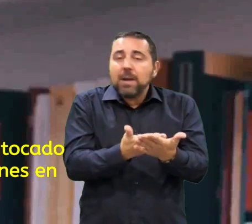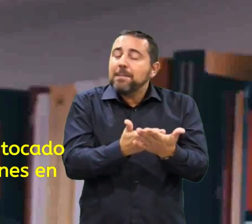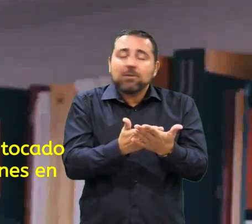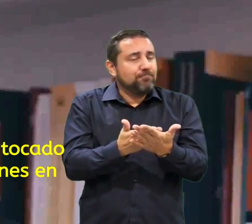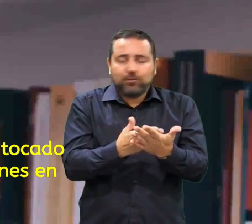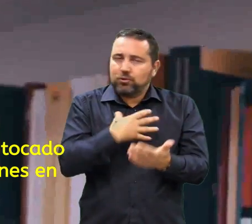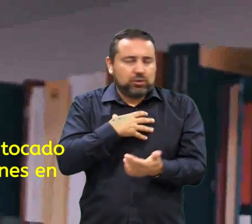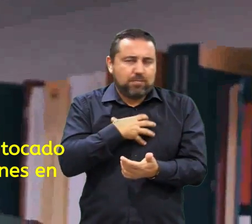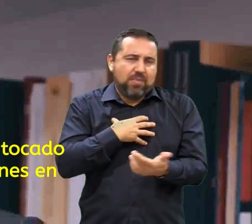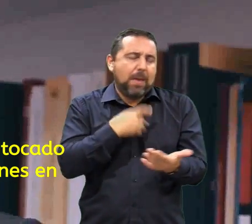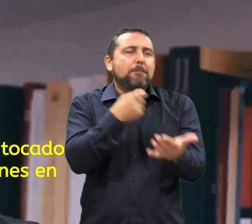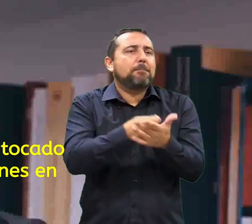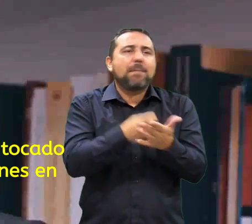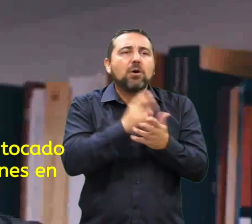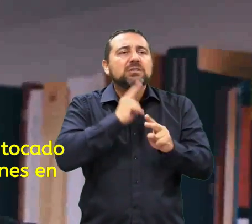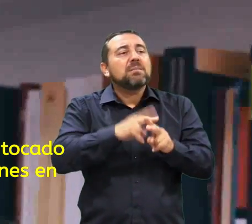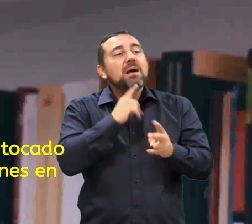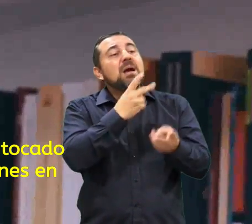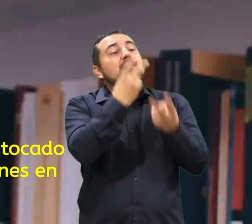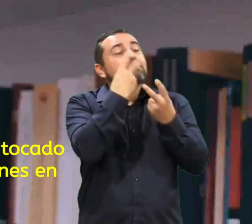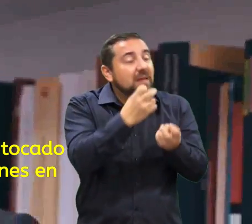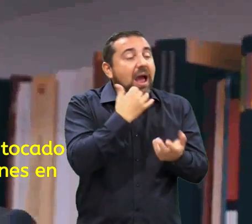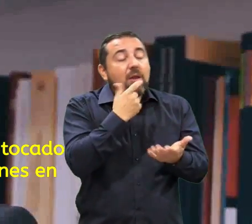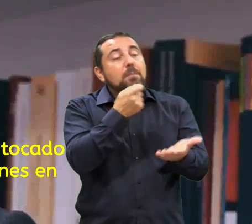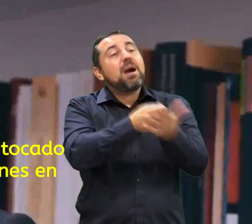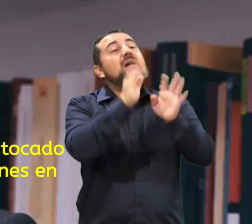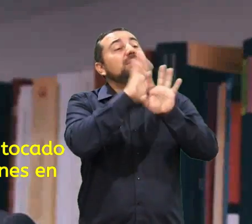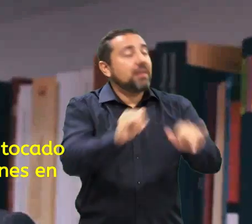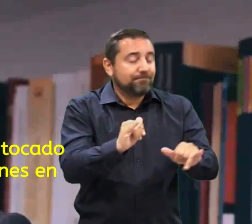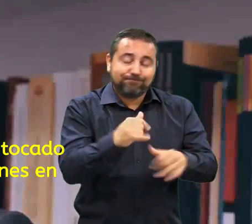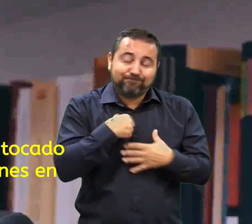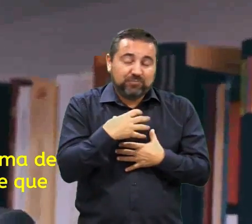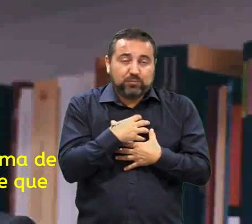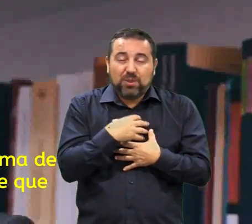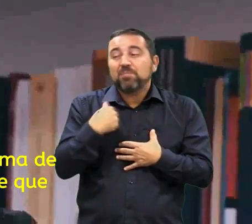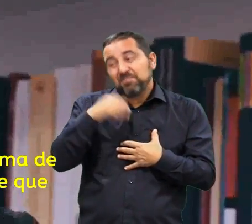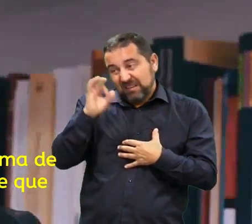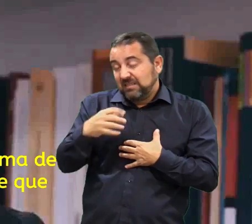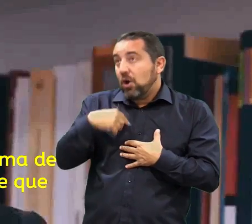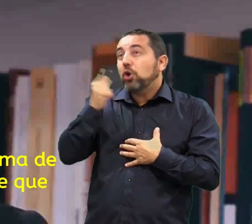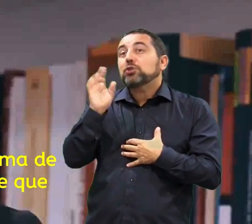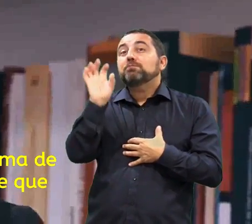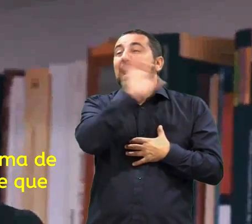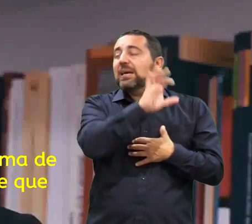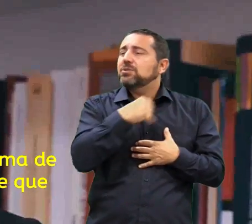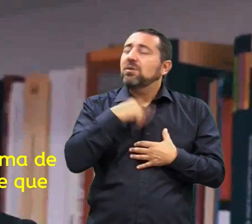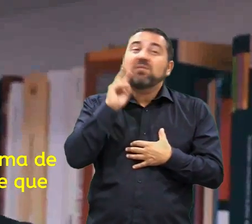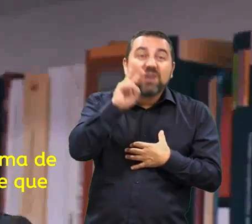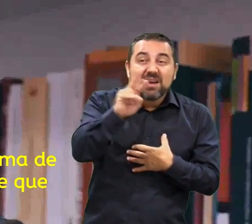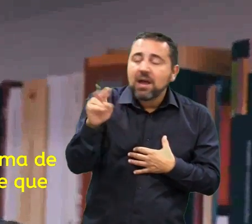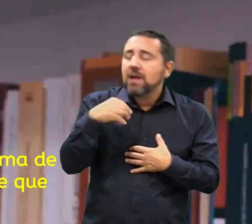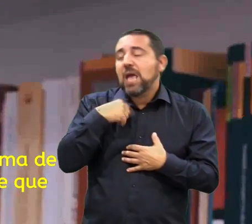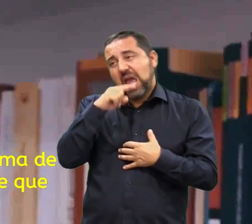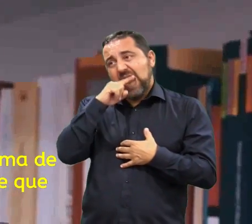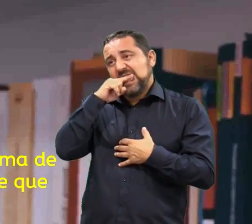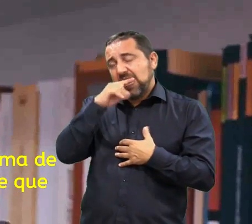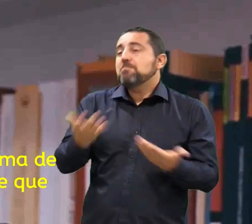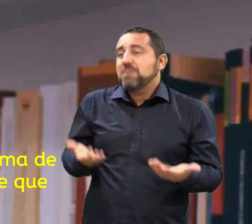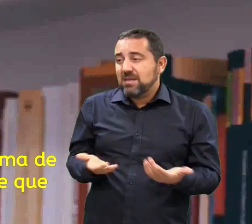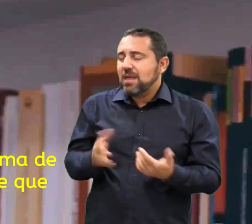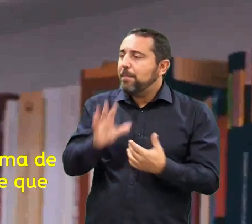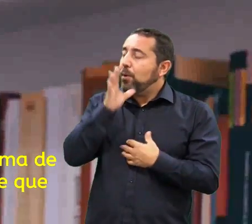ha tocado y lo sigue contemplando, no se producen daciones en pago. A mí también me da mucha envidia el sistema de otros